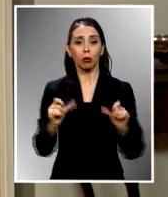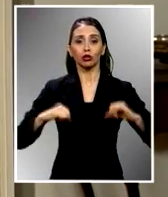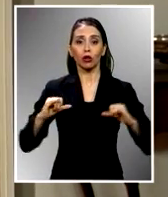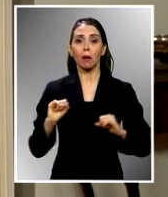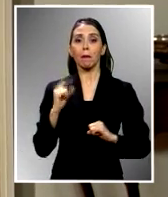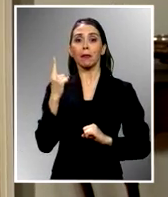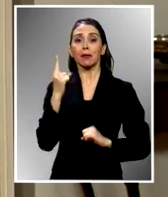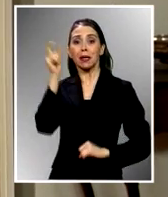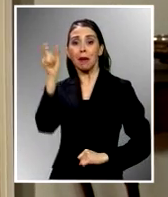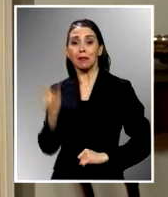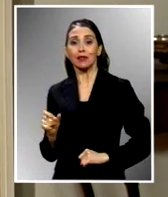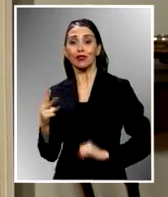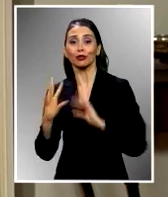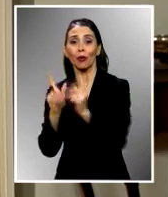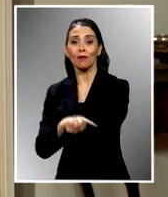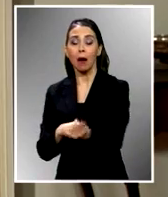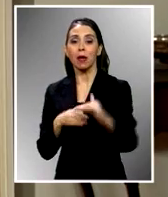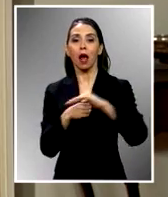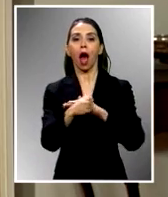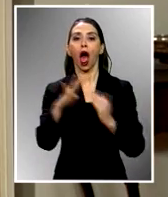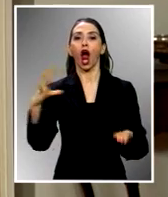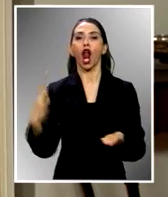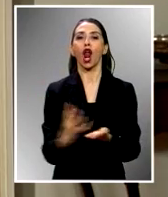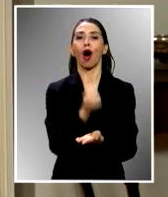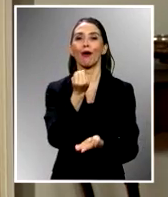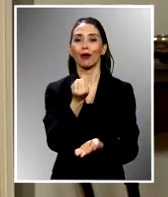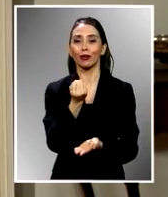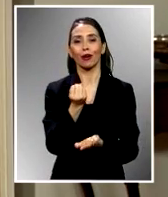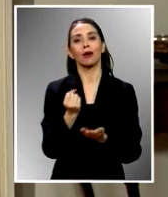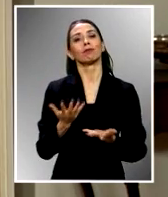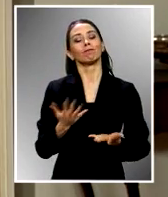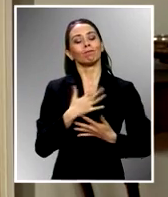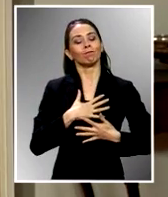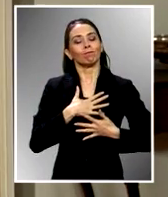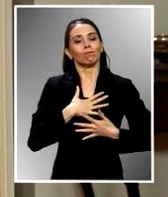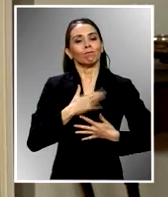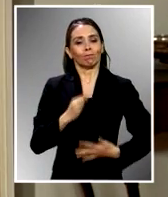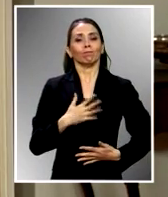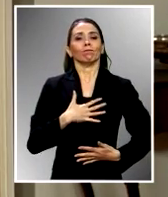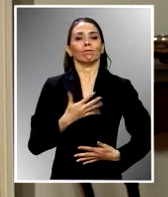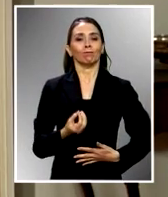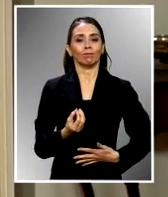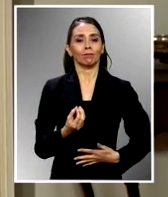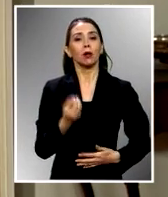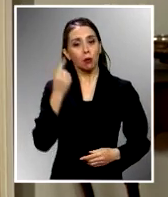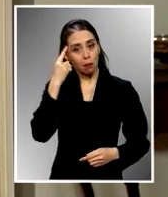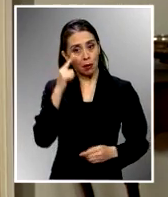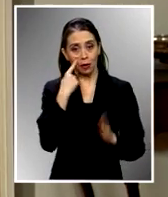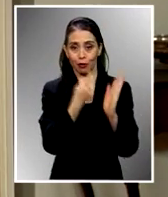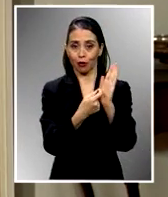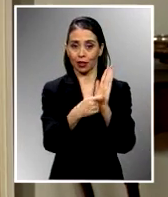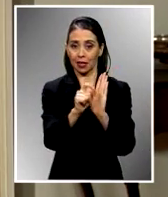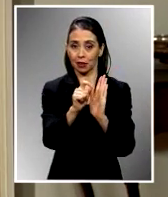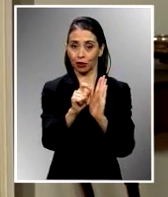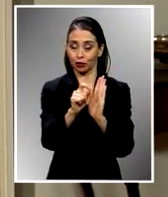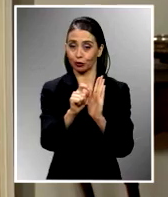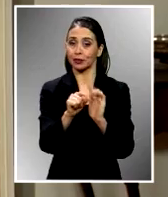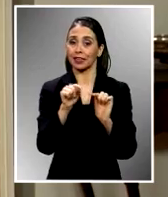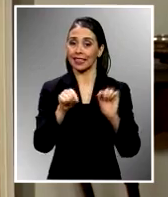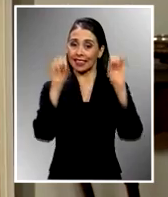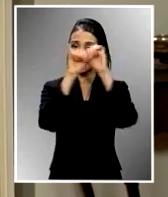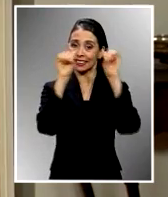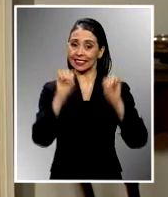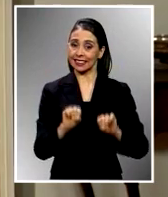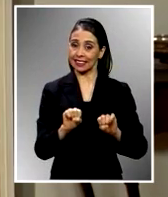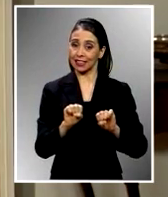primeros en su familia que lo logran Y eso obviamente nos llena de satisfacción pero también hay que reconocer que este sistema